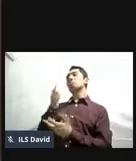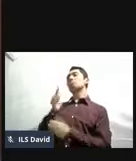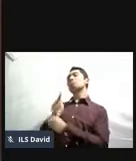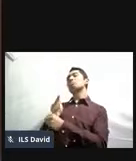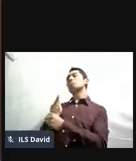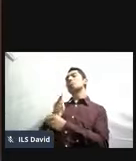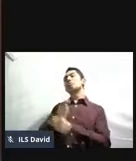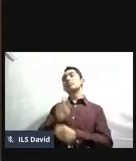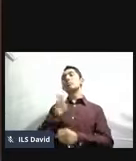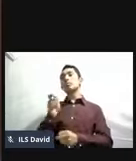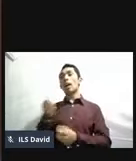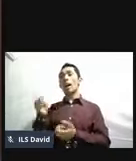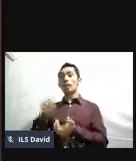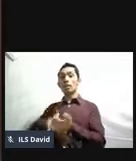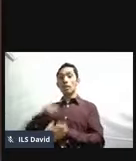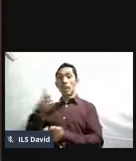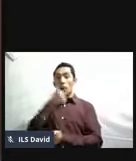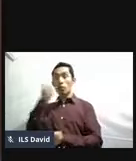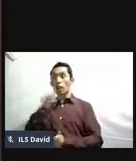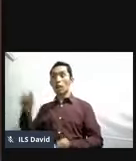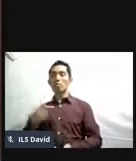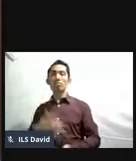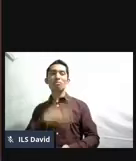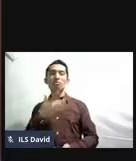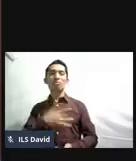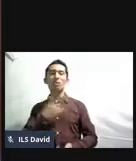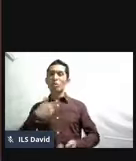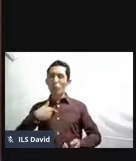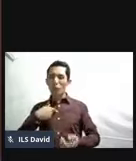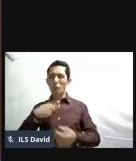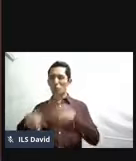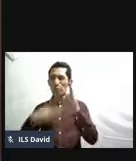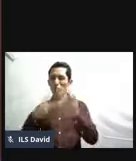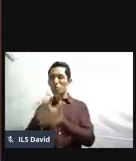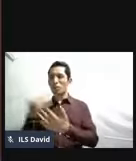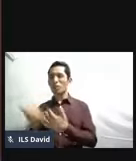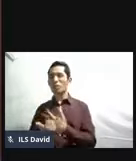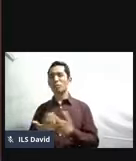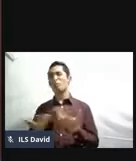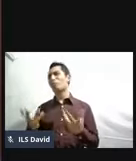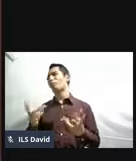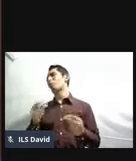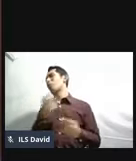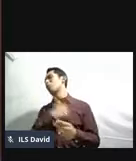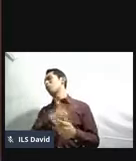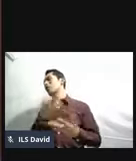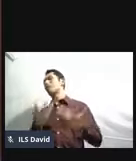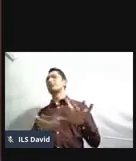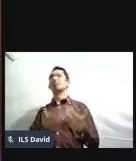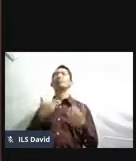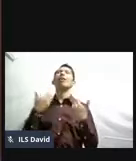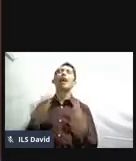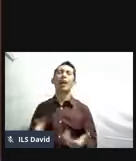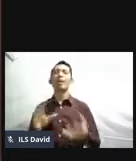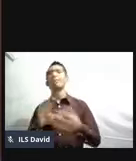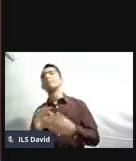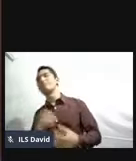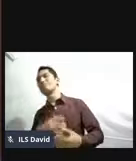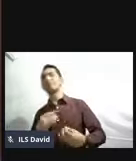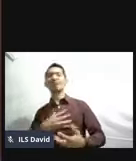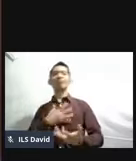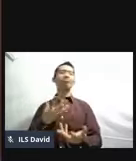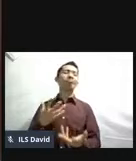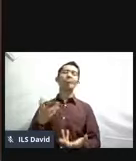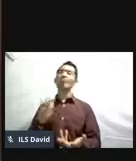a la desmotivación por realizar este trabajo. Y es que justo se entiende como un